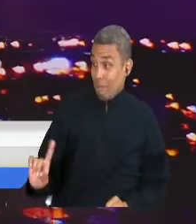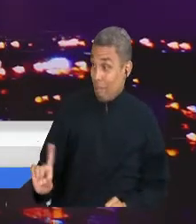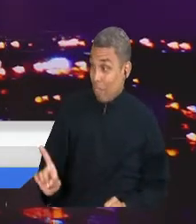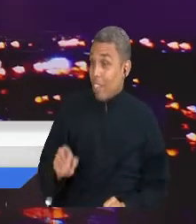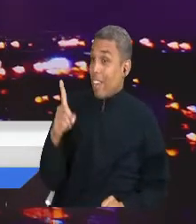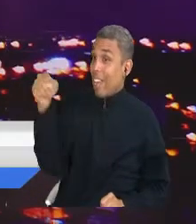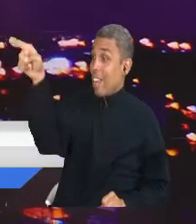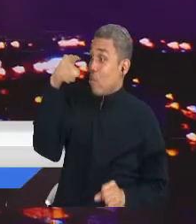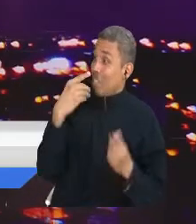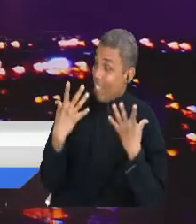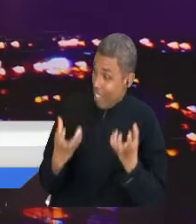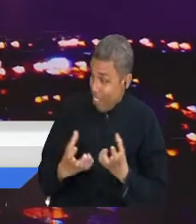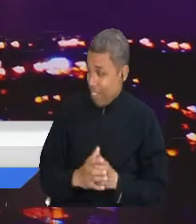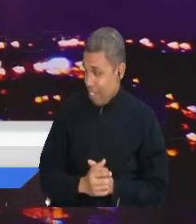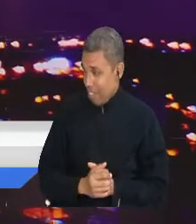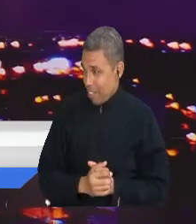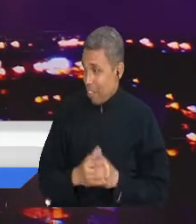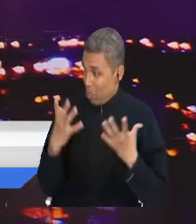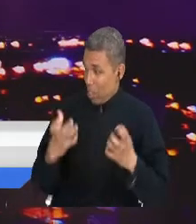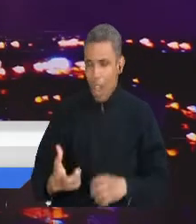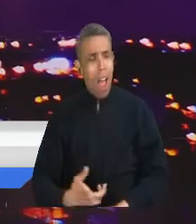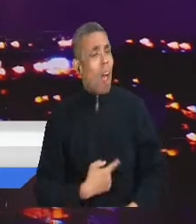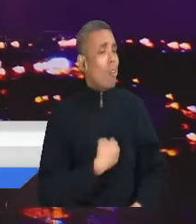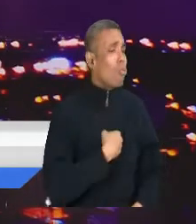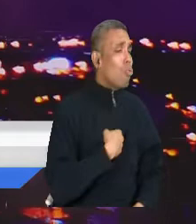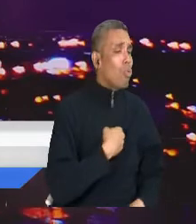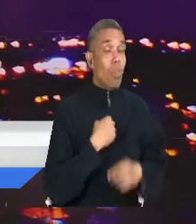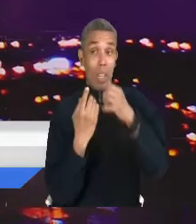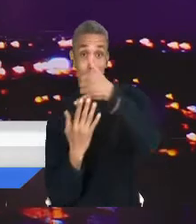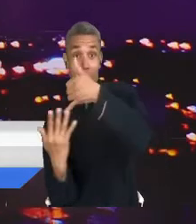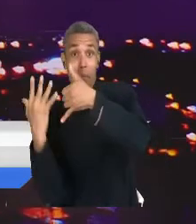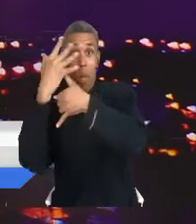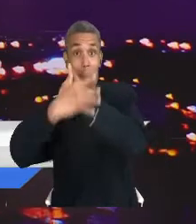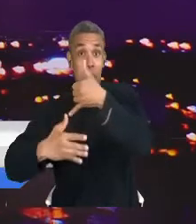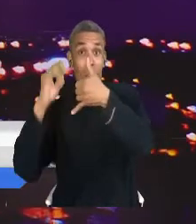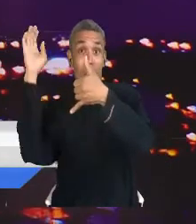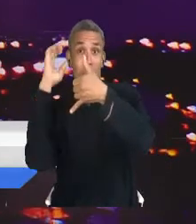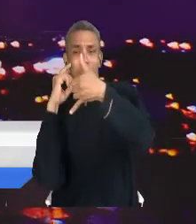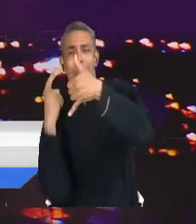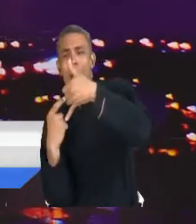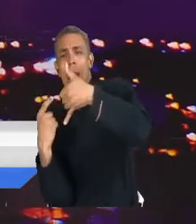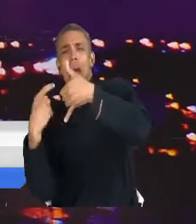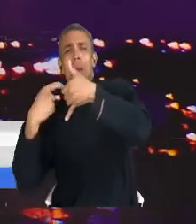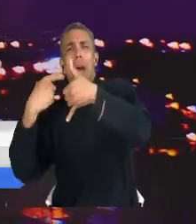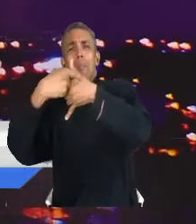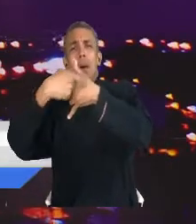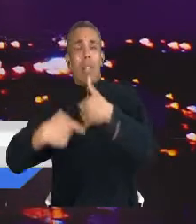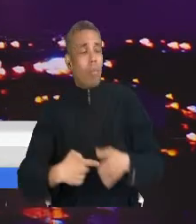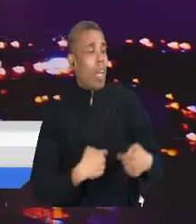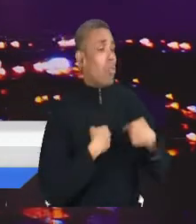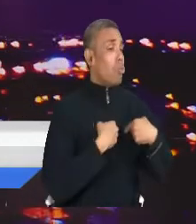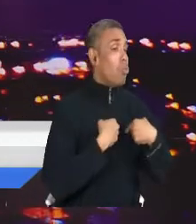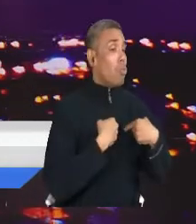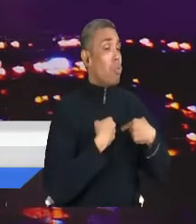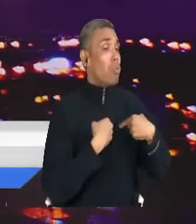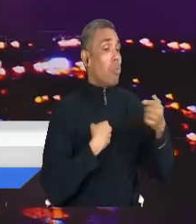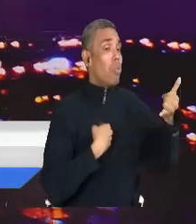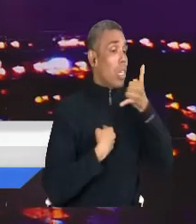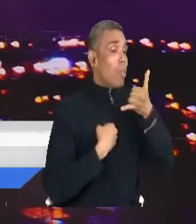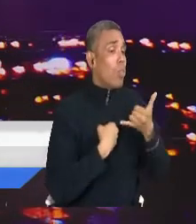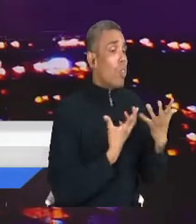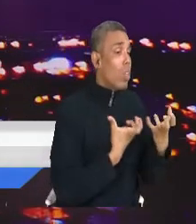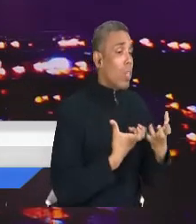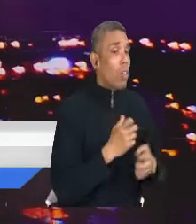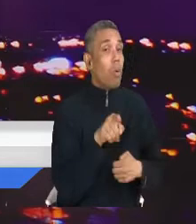muy contentos, además porque aquí en Barranca Bermeja la gente los trata bien y se lleva una